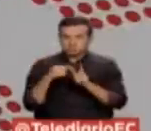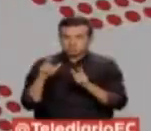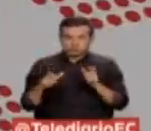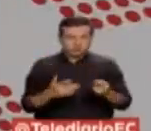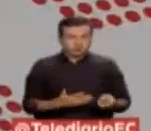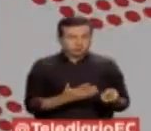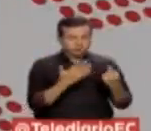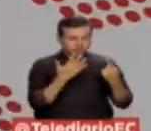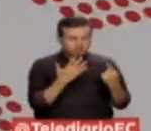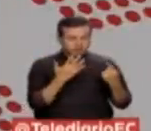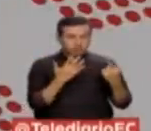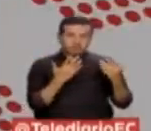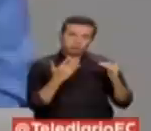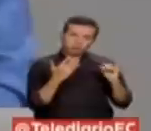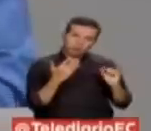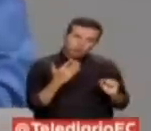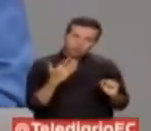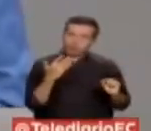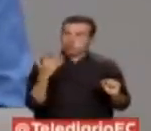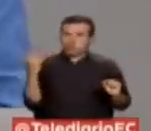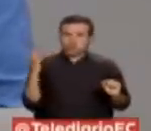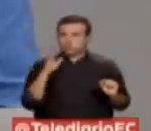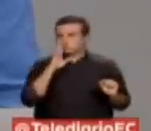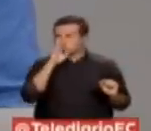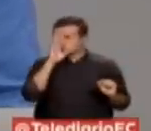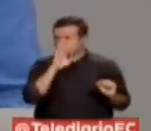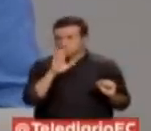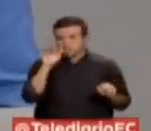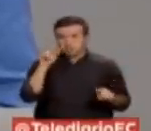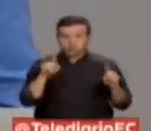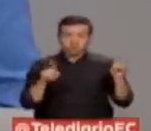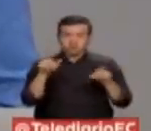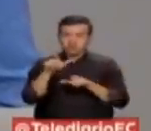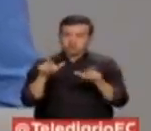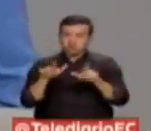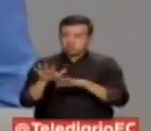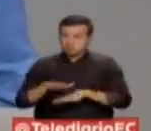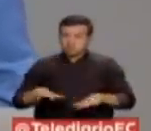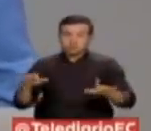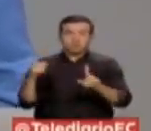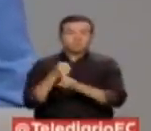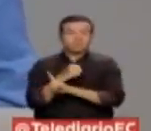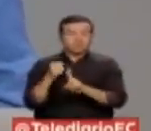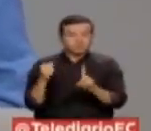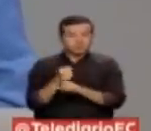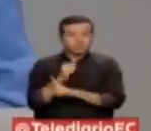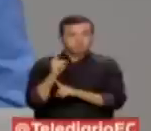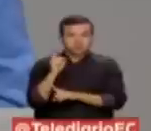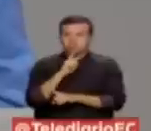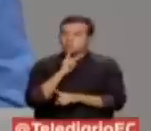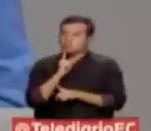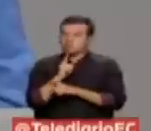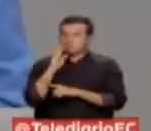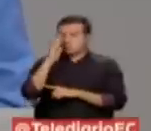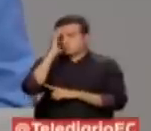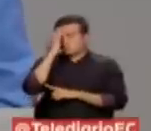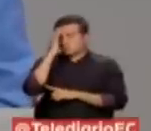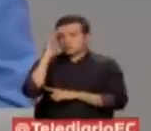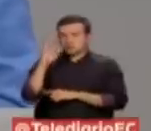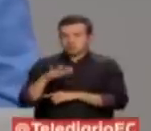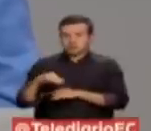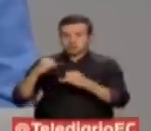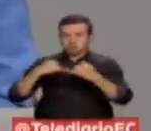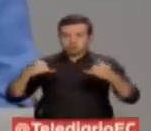un un indicador que suele utilizarse sin embargo hay focos de violencia en donde esto Es verdaderamente preocupante la